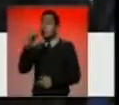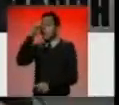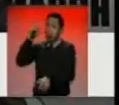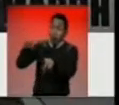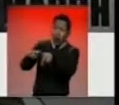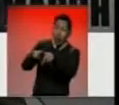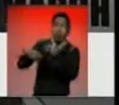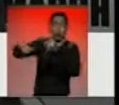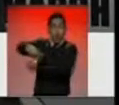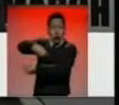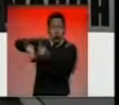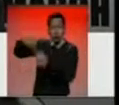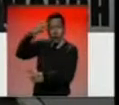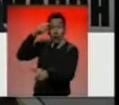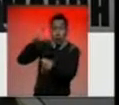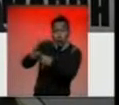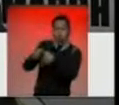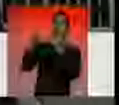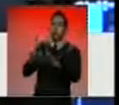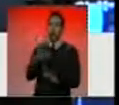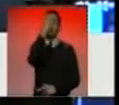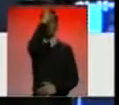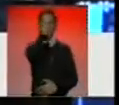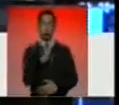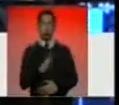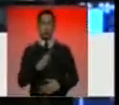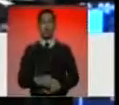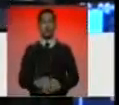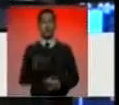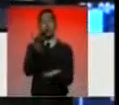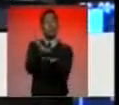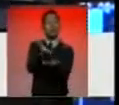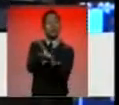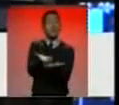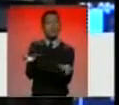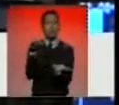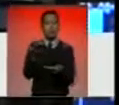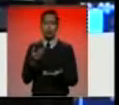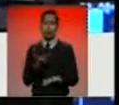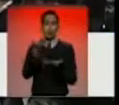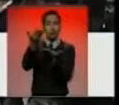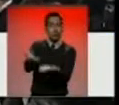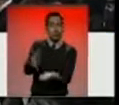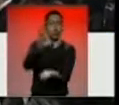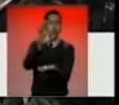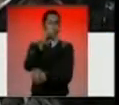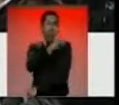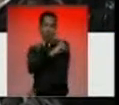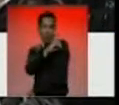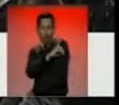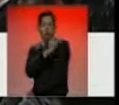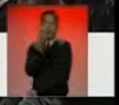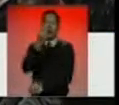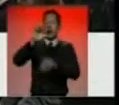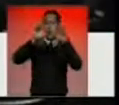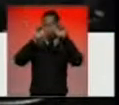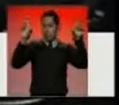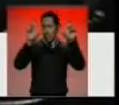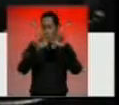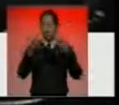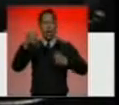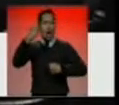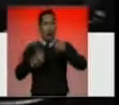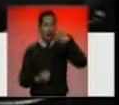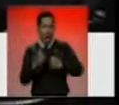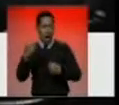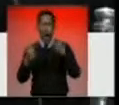inversionistas. Voy a mantener la dolarización. La propuesta fue presentada ante delegados de empresas como Hyundai, CDI,